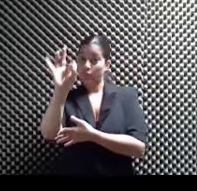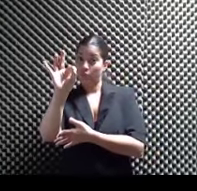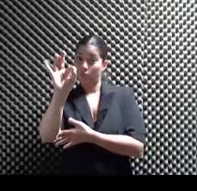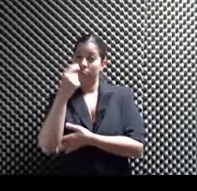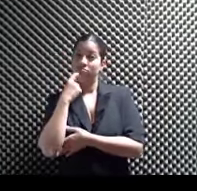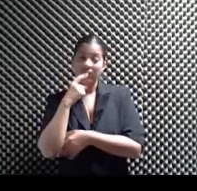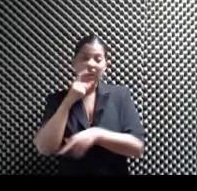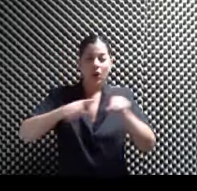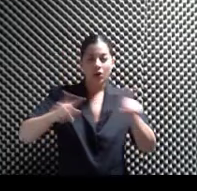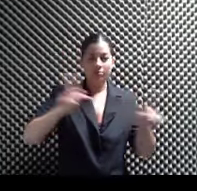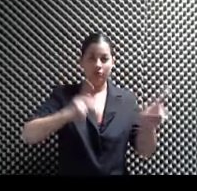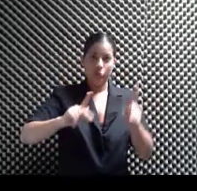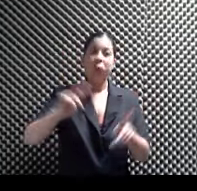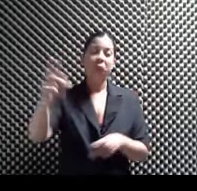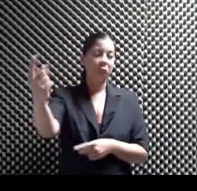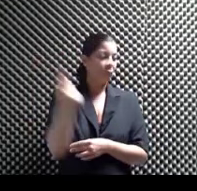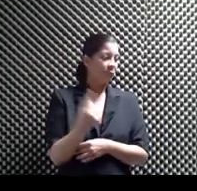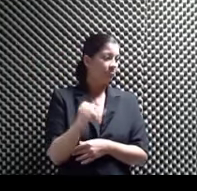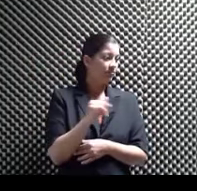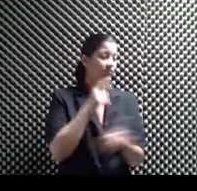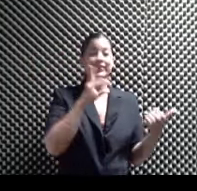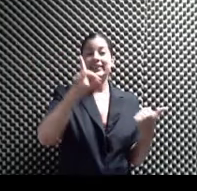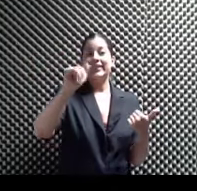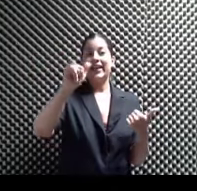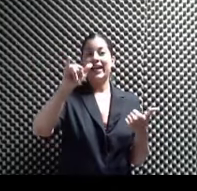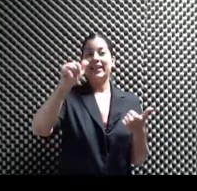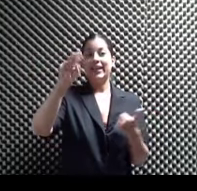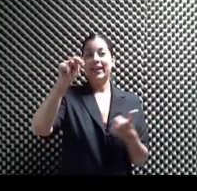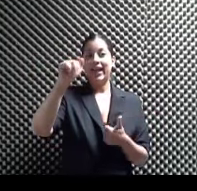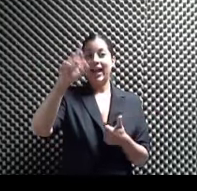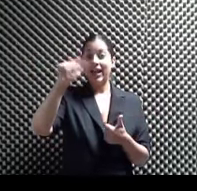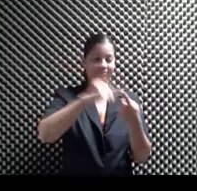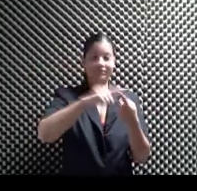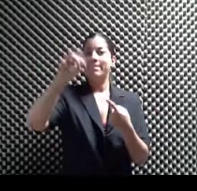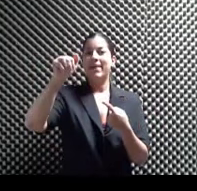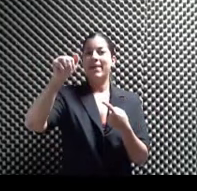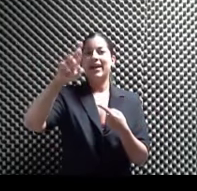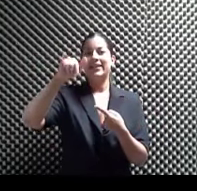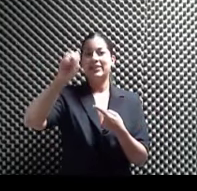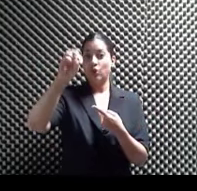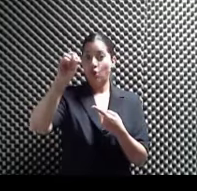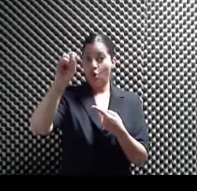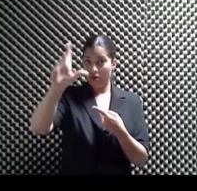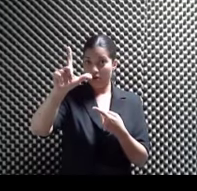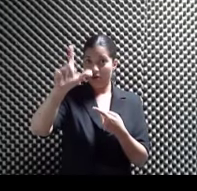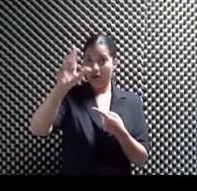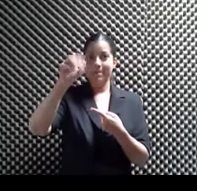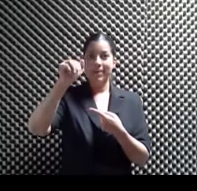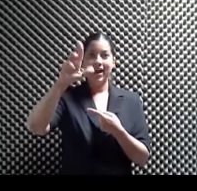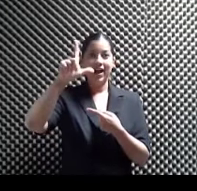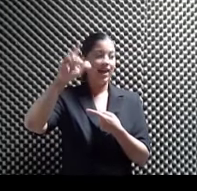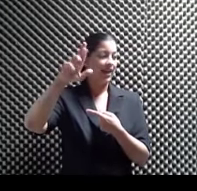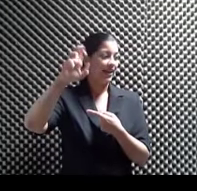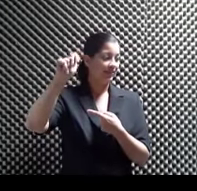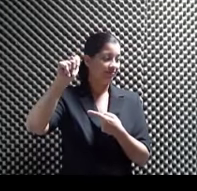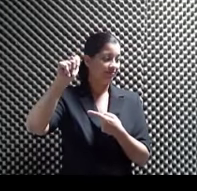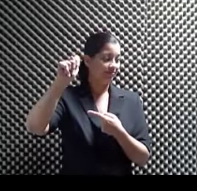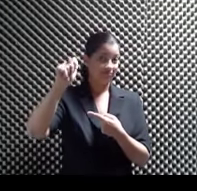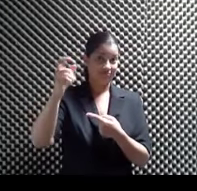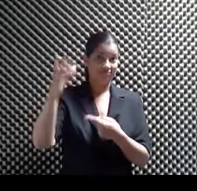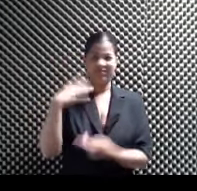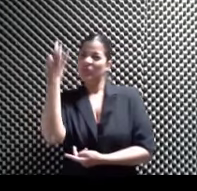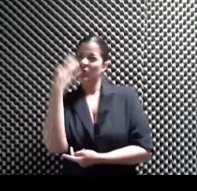recibieron Otros Que llegaron Dayanara Marisol Malareta En 1970 Que fue Posiblemente Uno de los Recibimientos Los